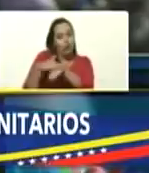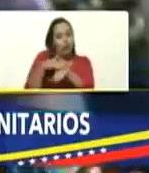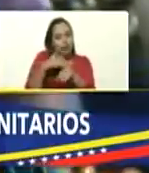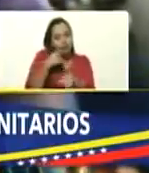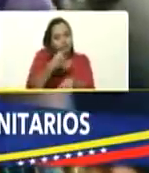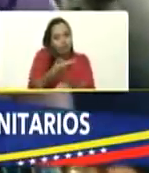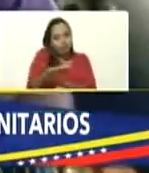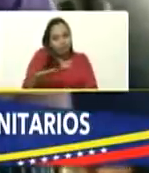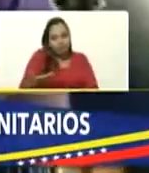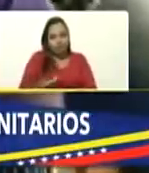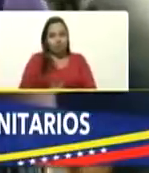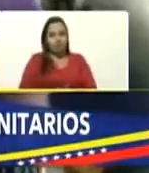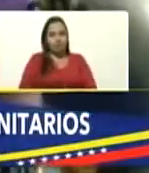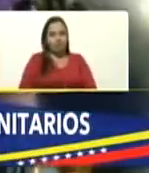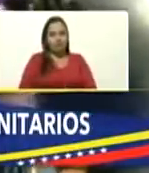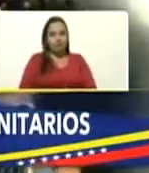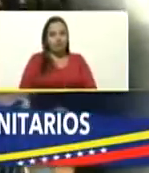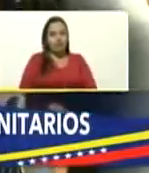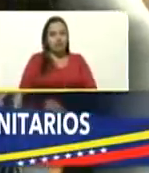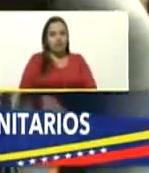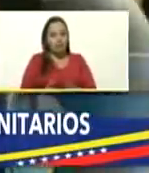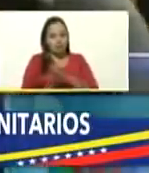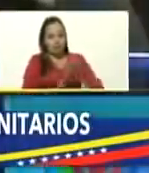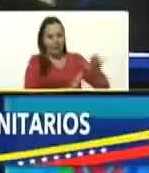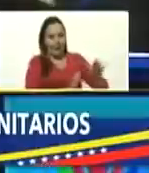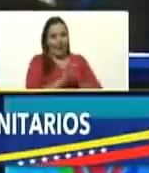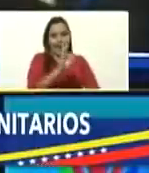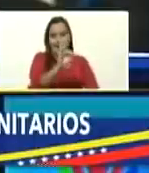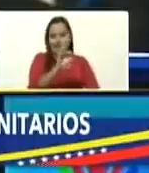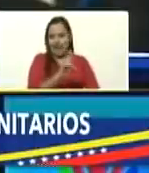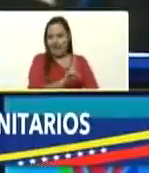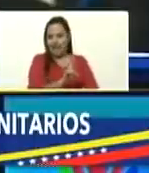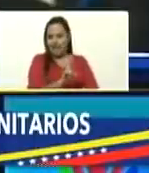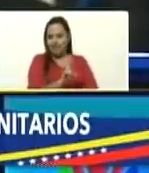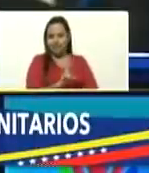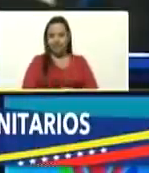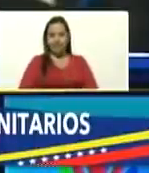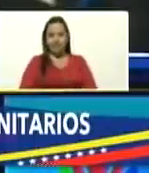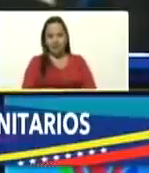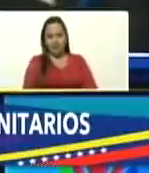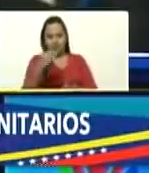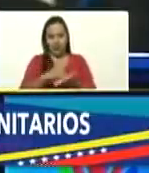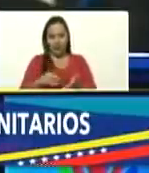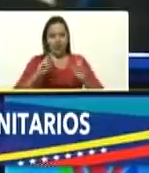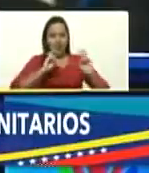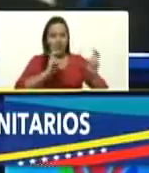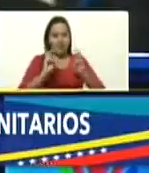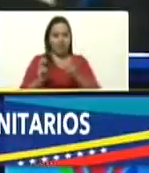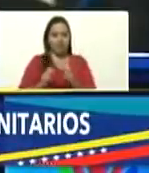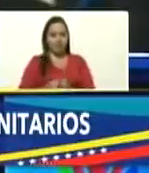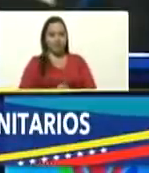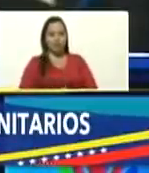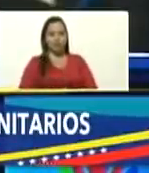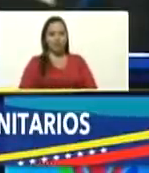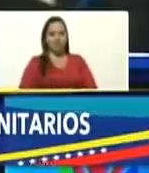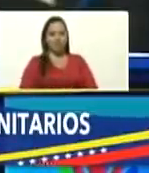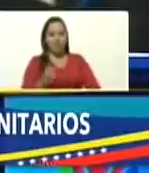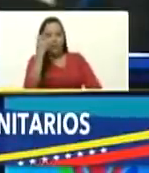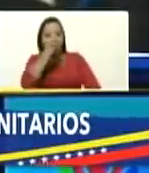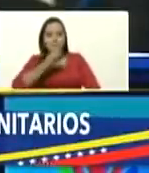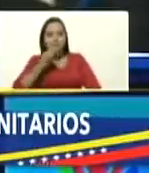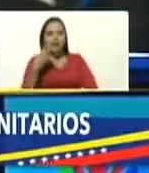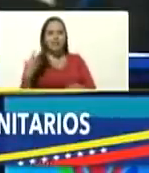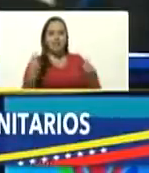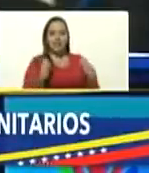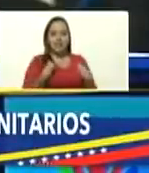Las 3R.net, pues volvamos al tema. es la belleza de la vida.